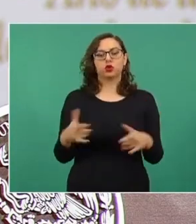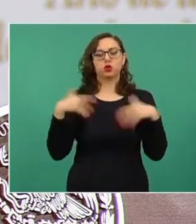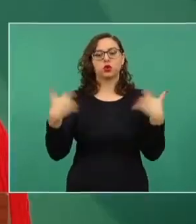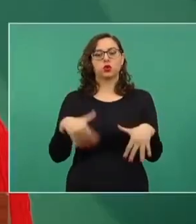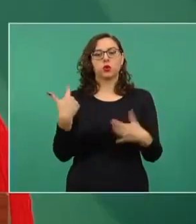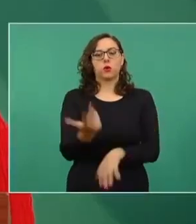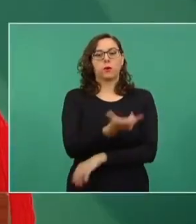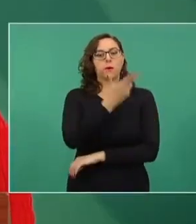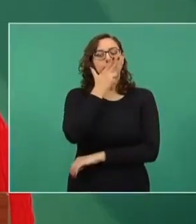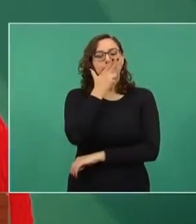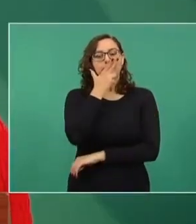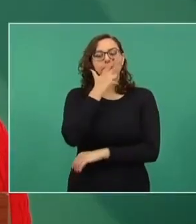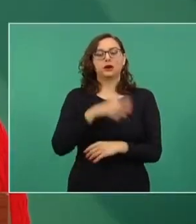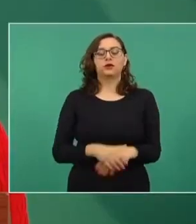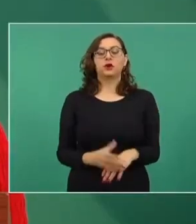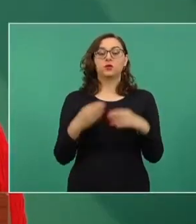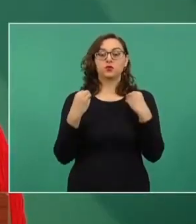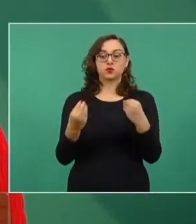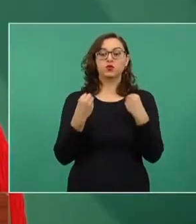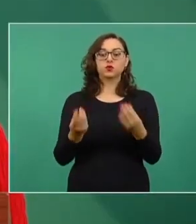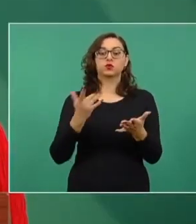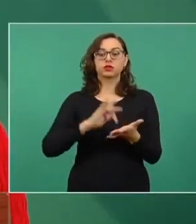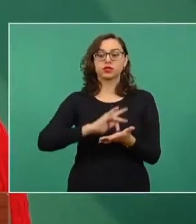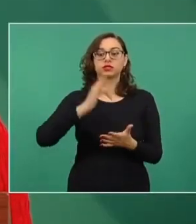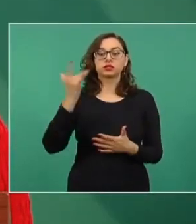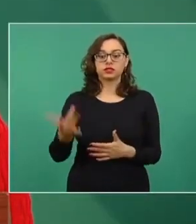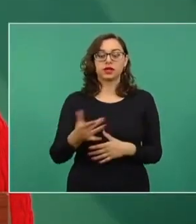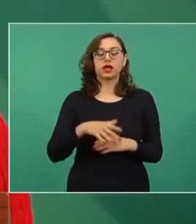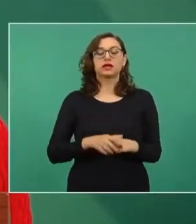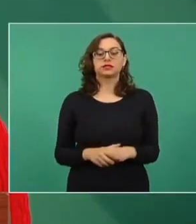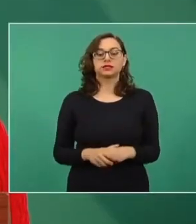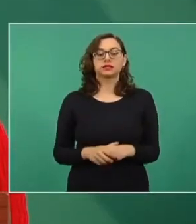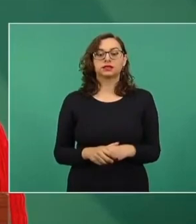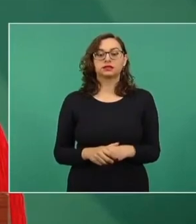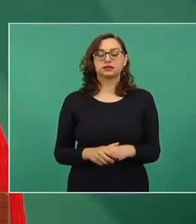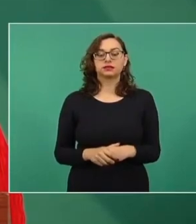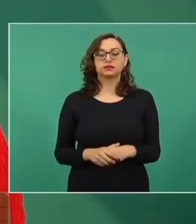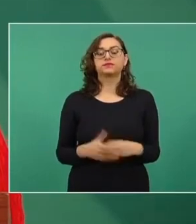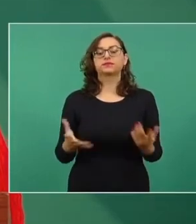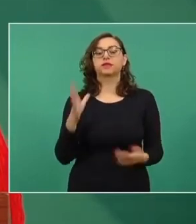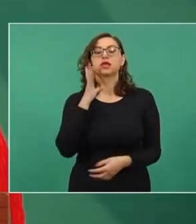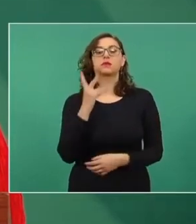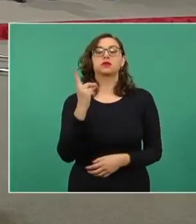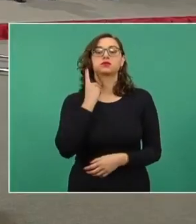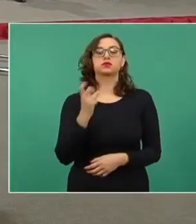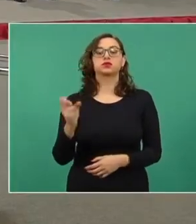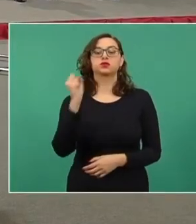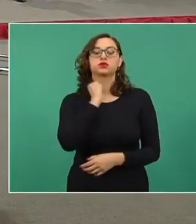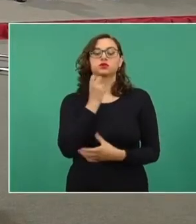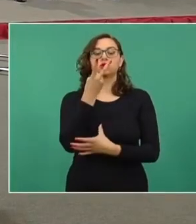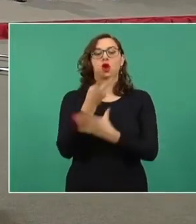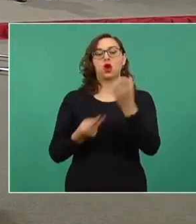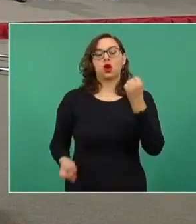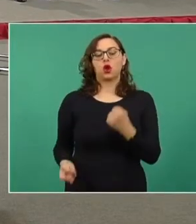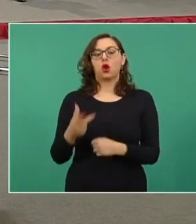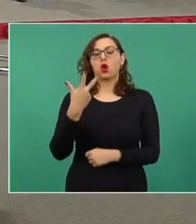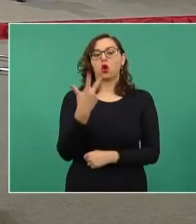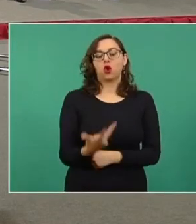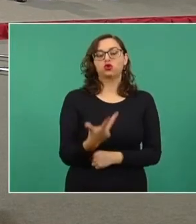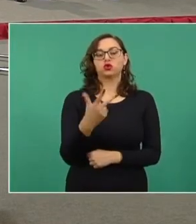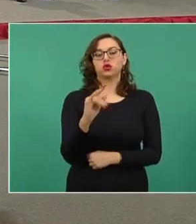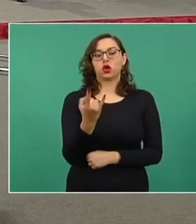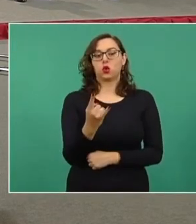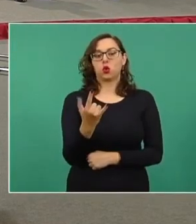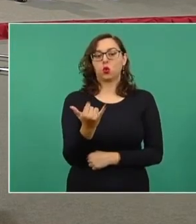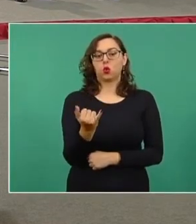nuestra historia. Agradecemos la aprobación del Congreso de la Unión, que el 8 de junio del 2021 logró que